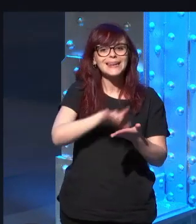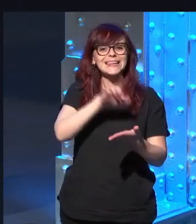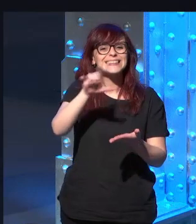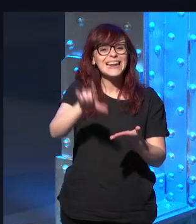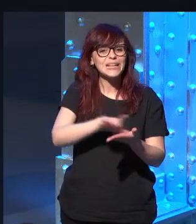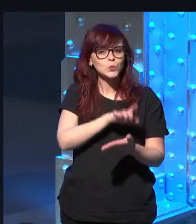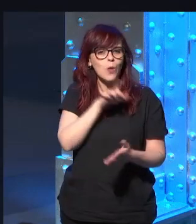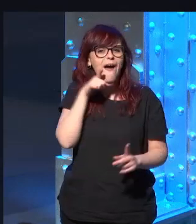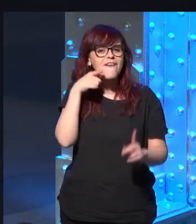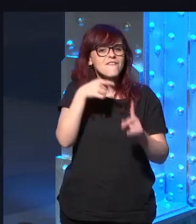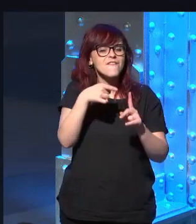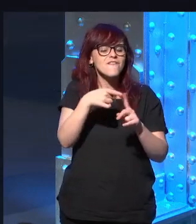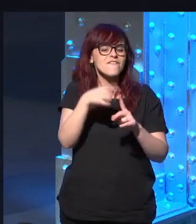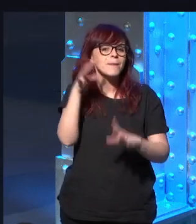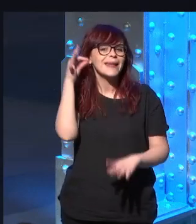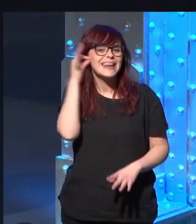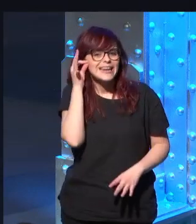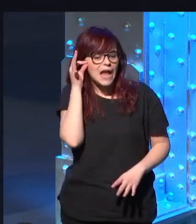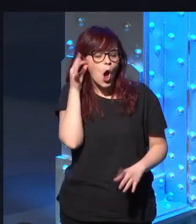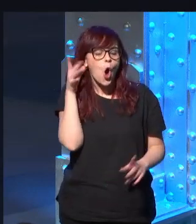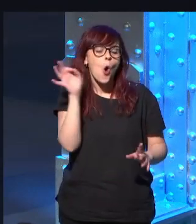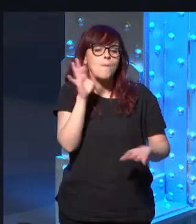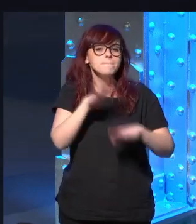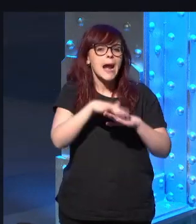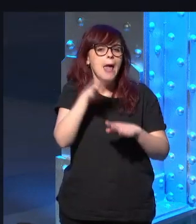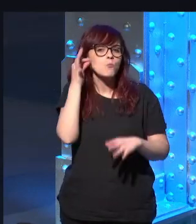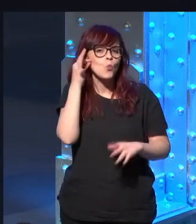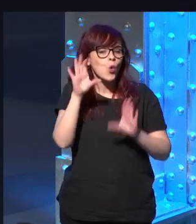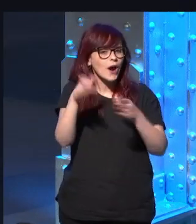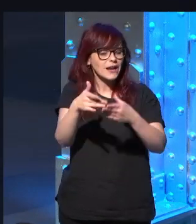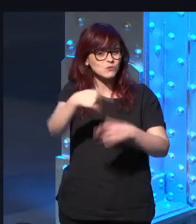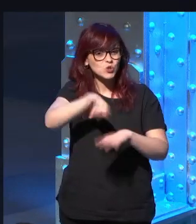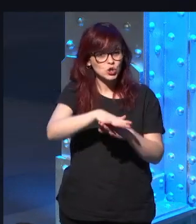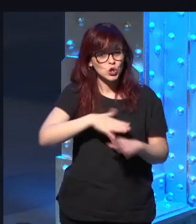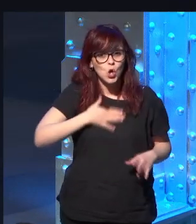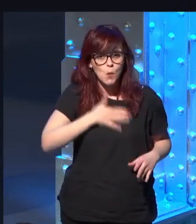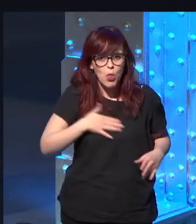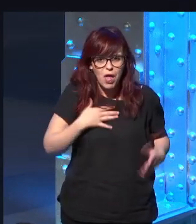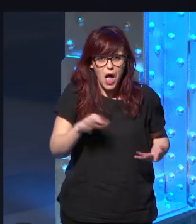literatura femenina, literatura para mujeres. ¿Os sentís cómodas?